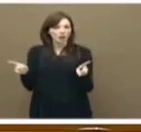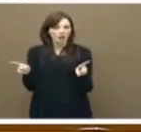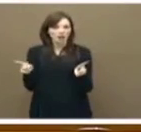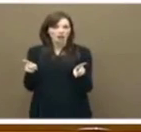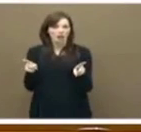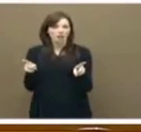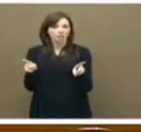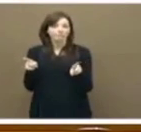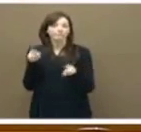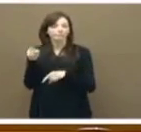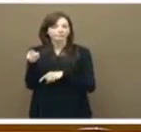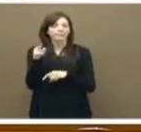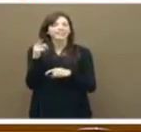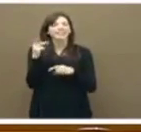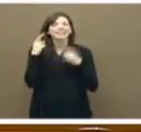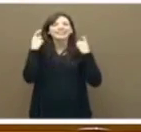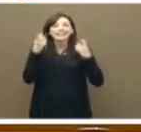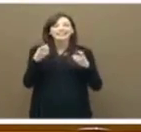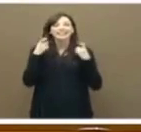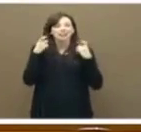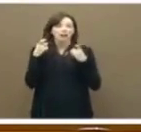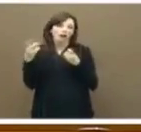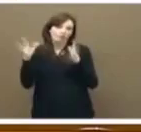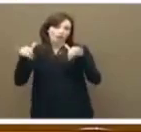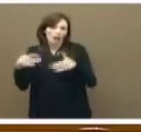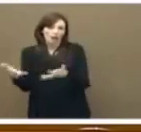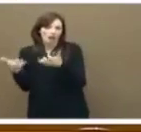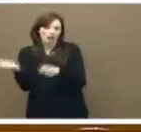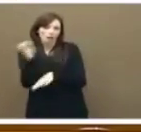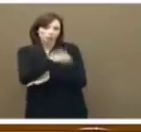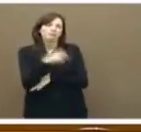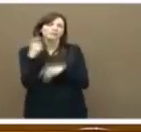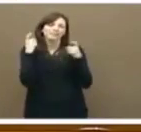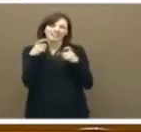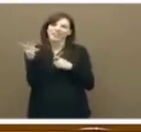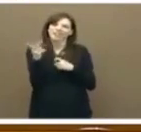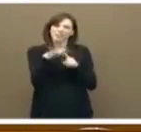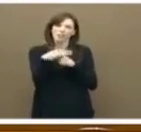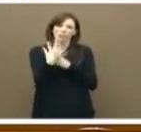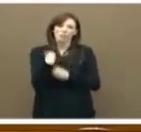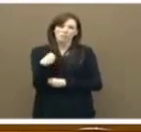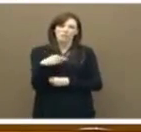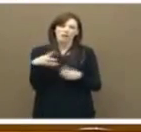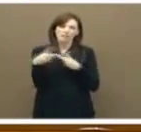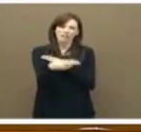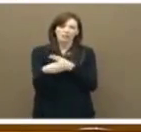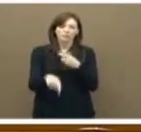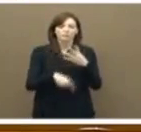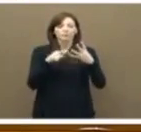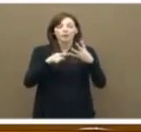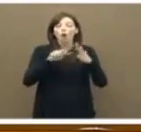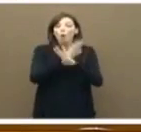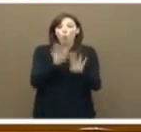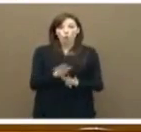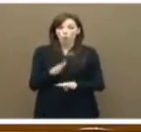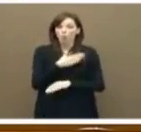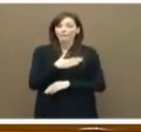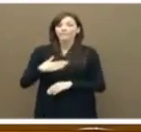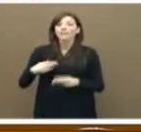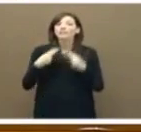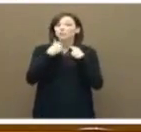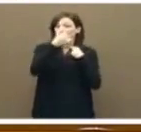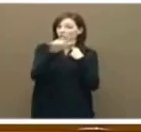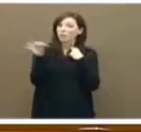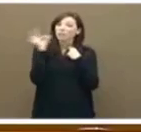omisión en una posición ventajista en el mercado. Por último, quiero recordar a los diputados y diputadas que